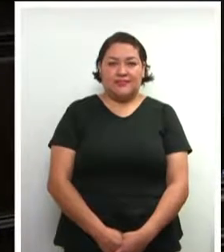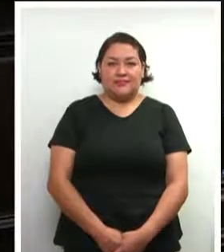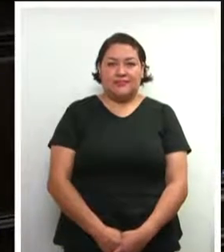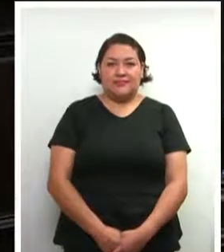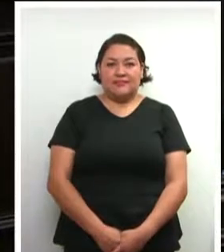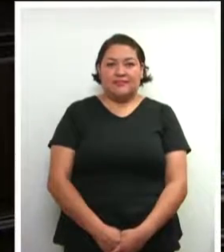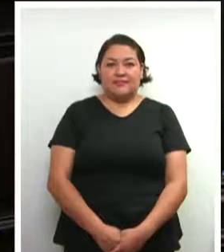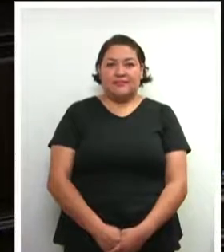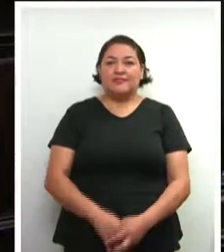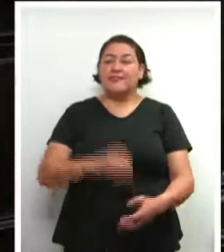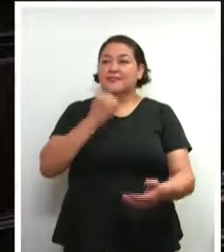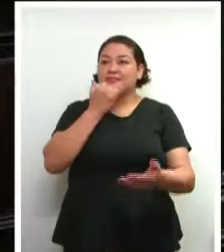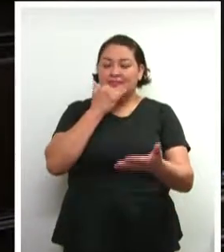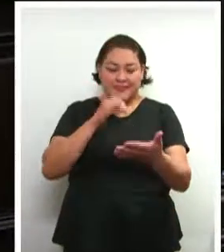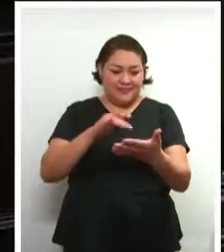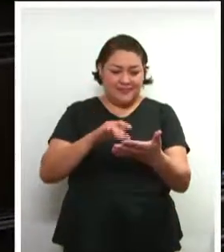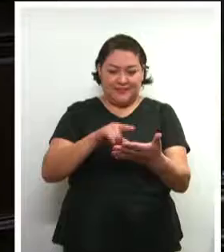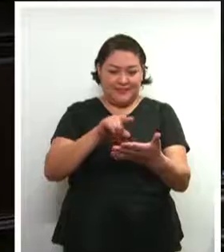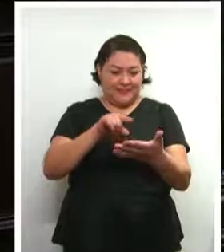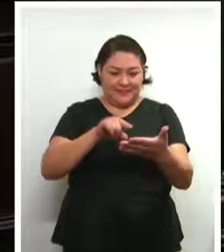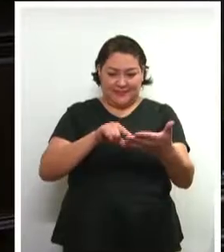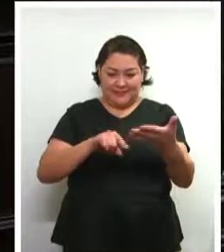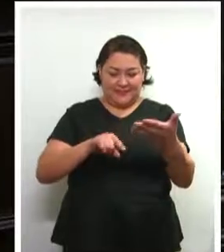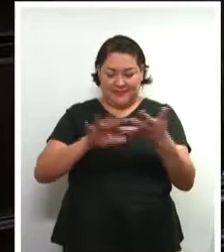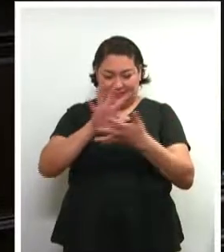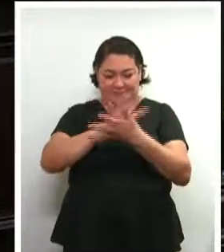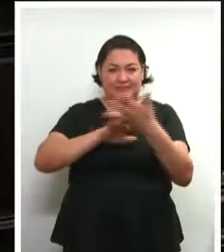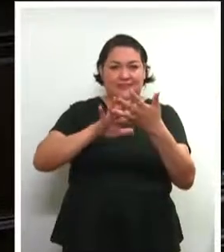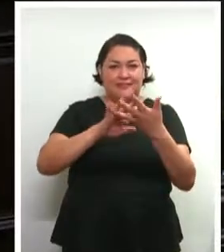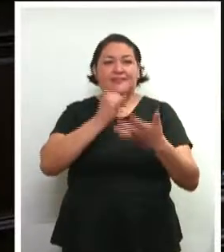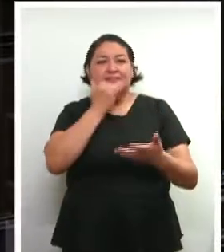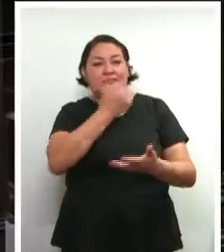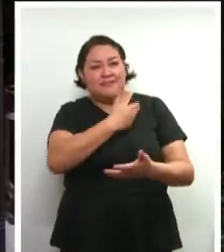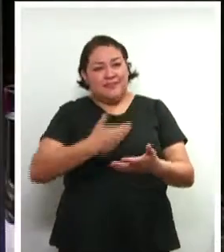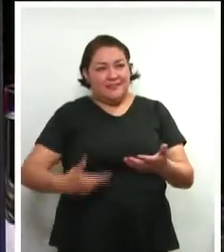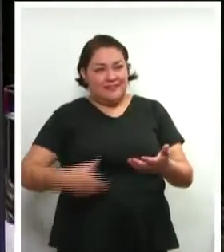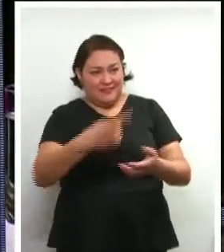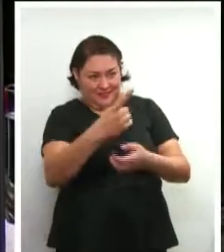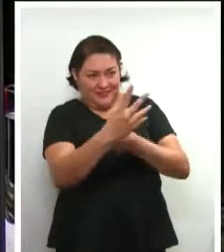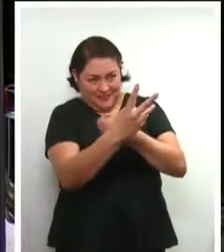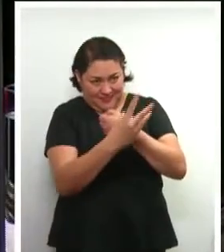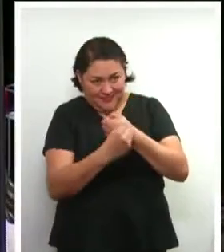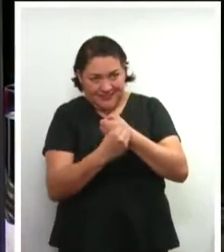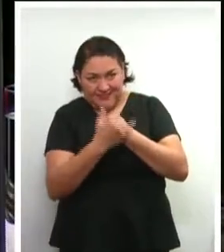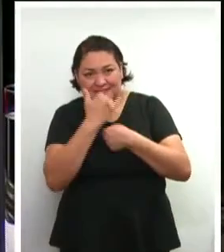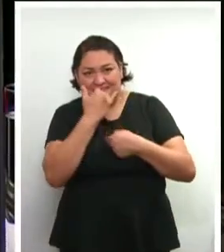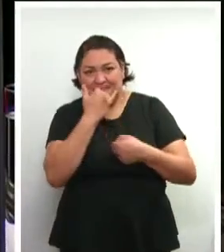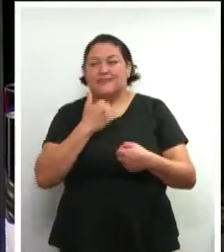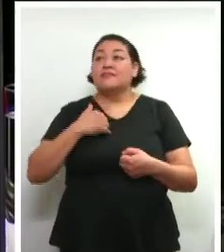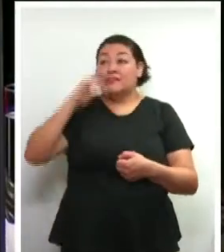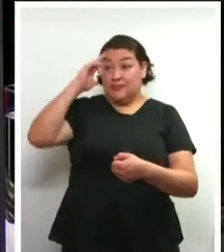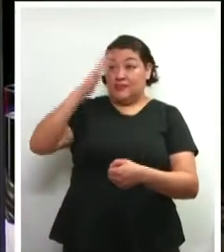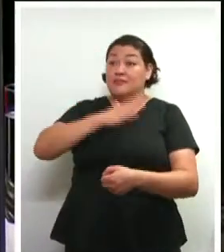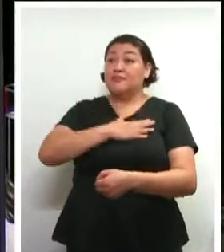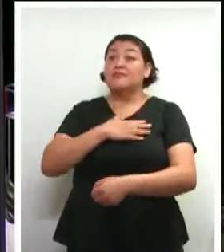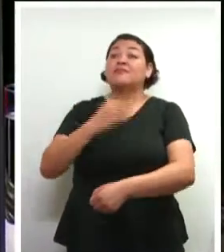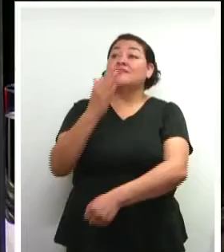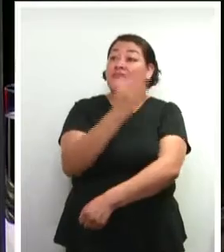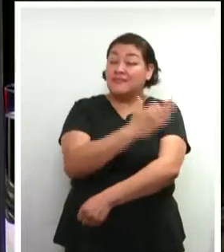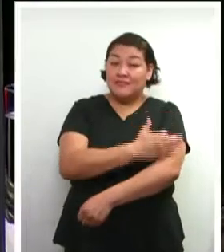Muy bien, no aparecía aquí en la iPad. Con su venia, señora presidenta. Buenas tardes a todos